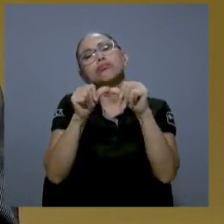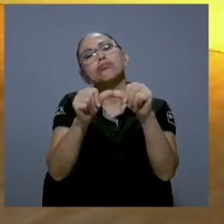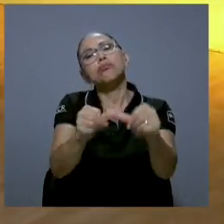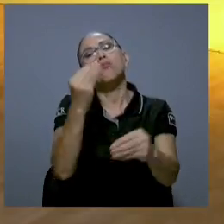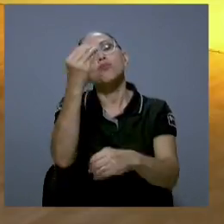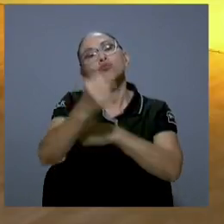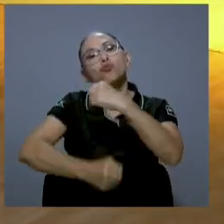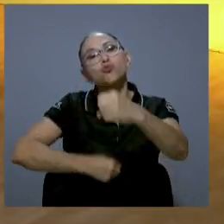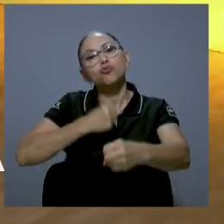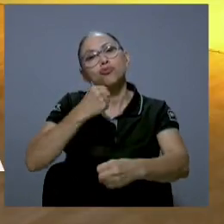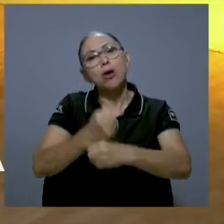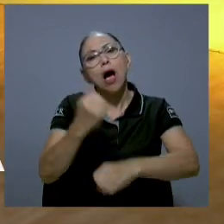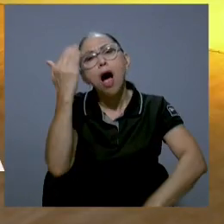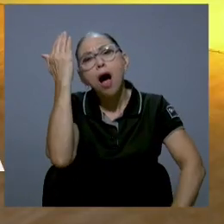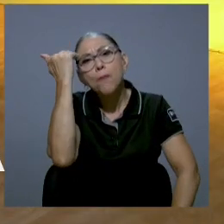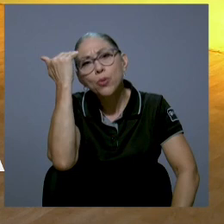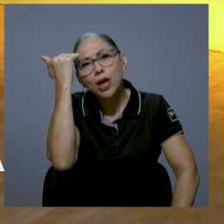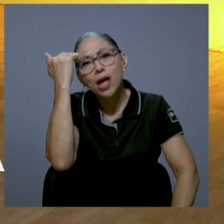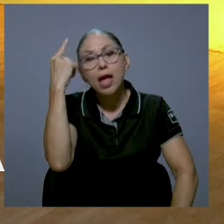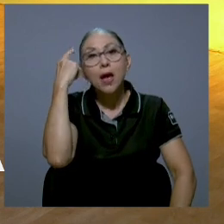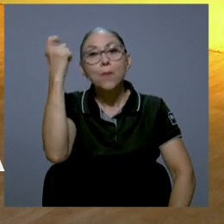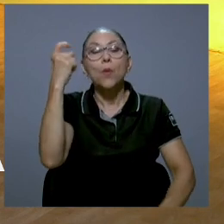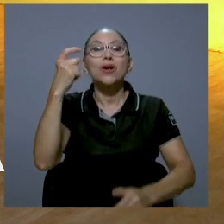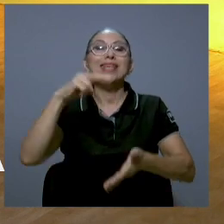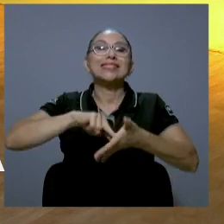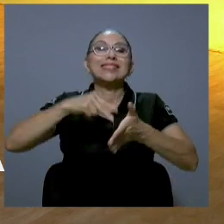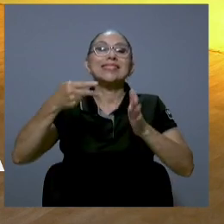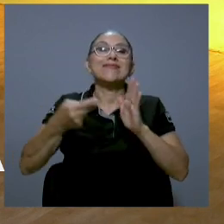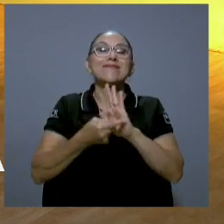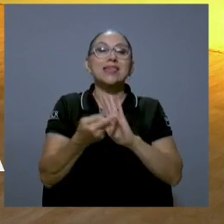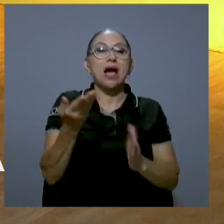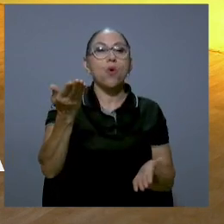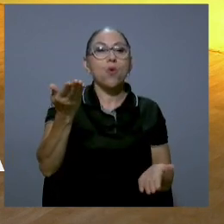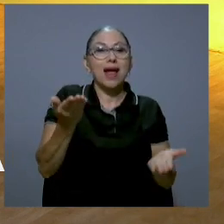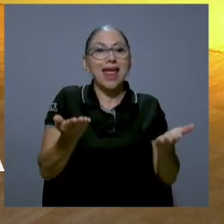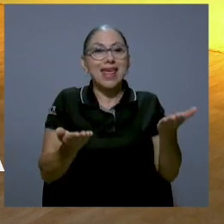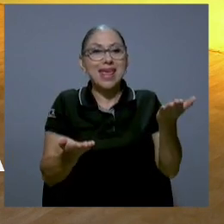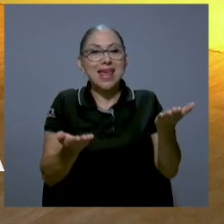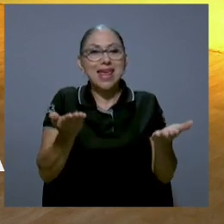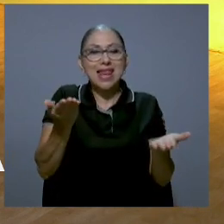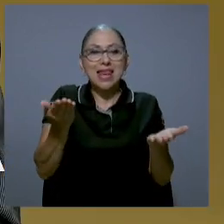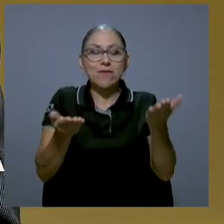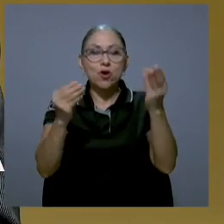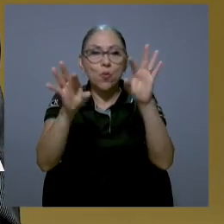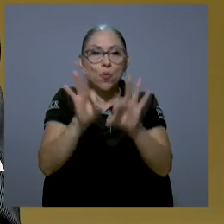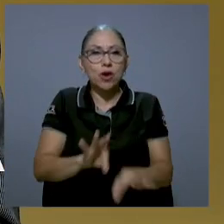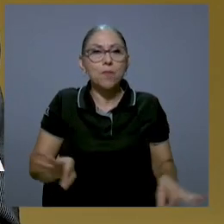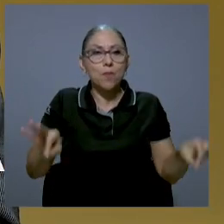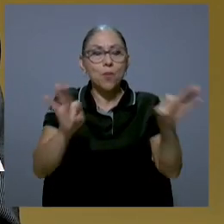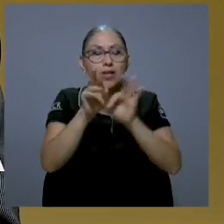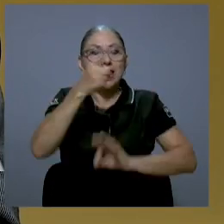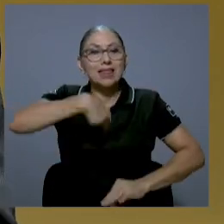Porque representa un equilibrio muy importante en nuestra vida institucional, en el sentido de que